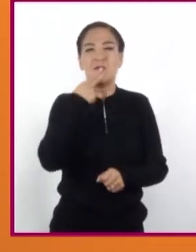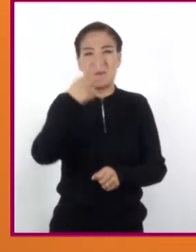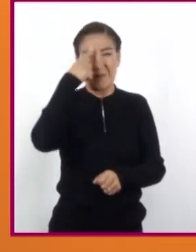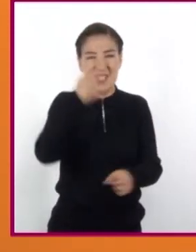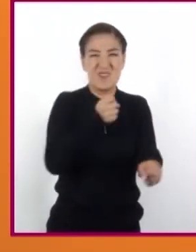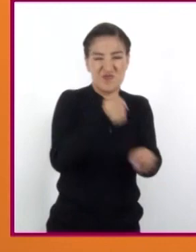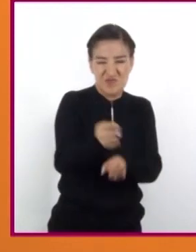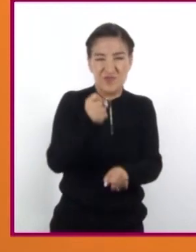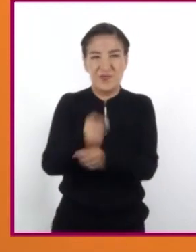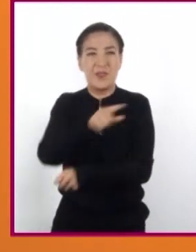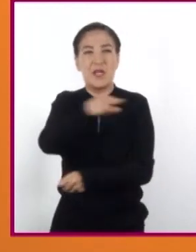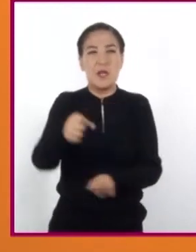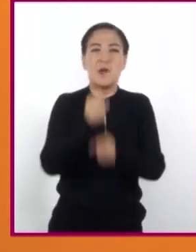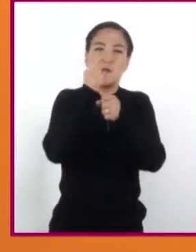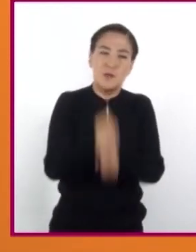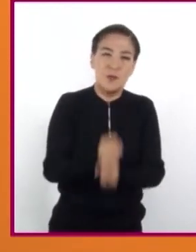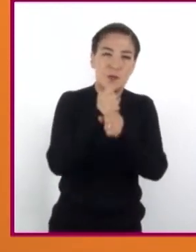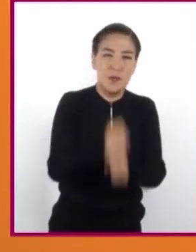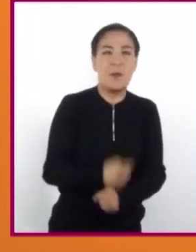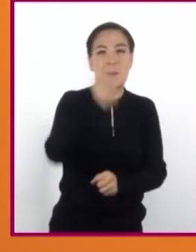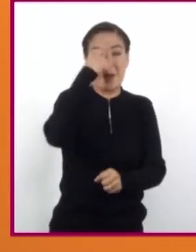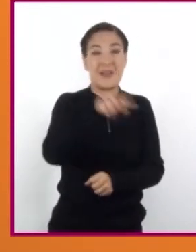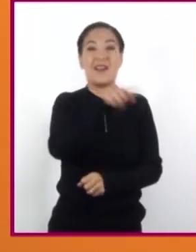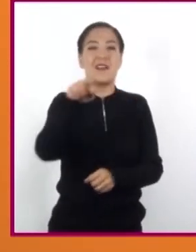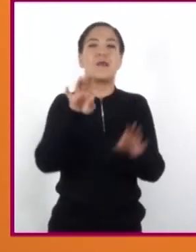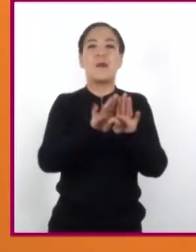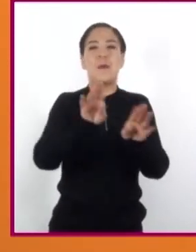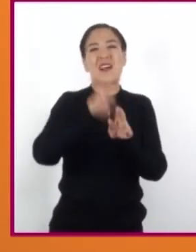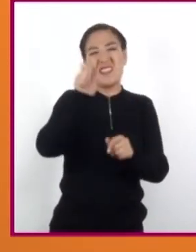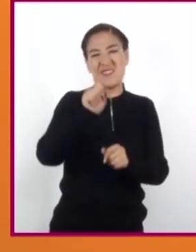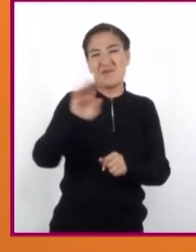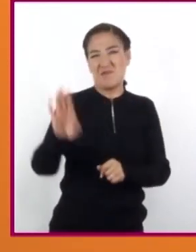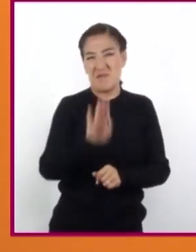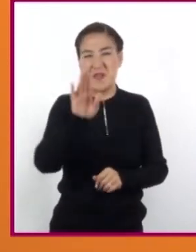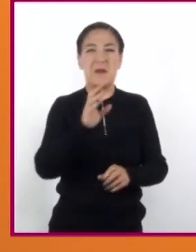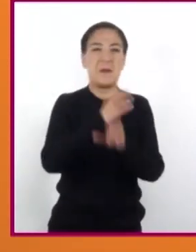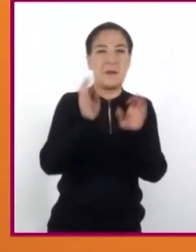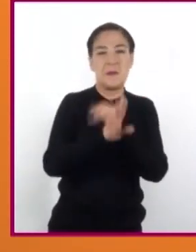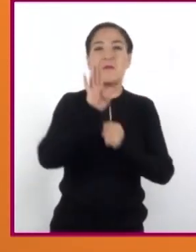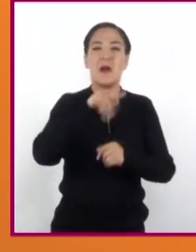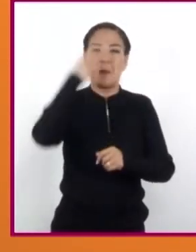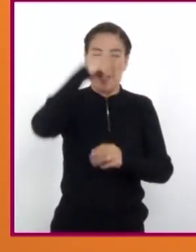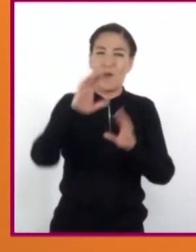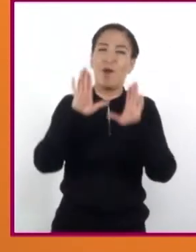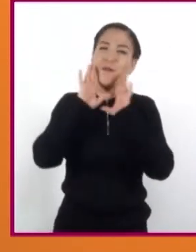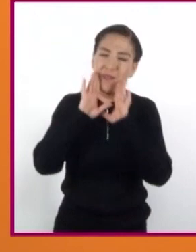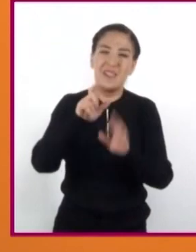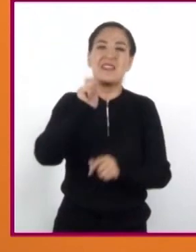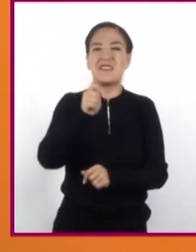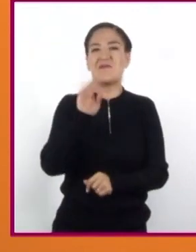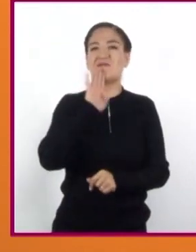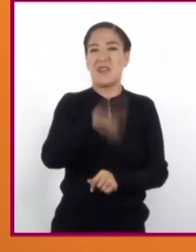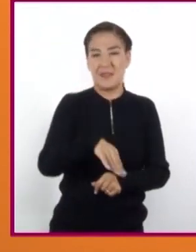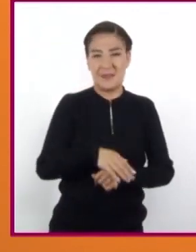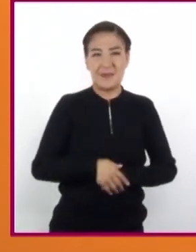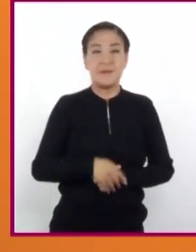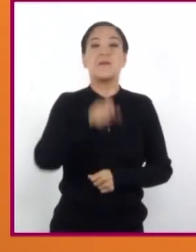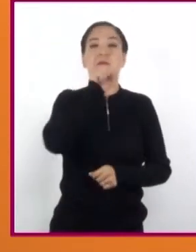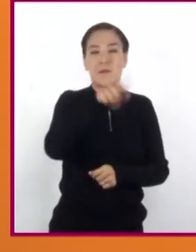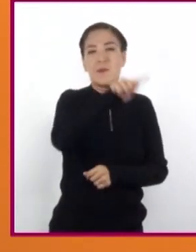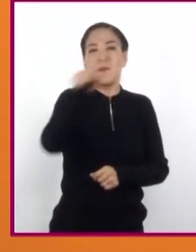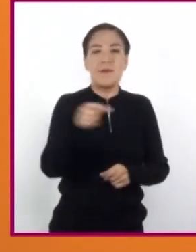Santo Oficio para lograr que los supuestos herejes confesaran su delito. Asimismo, qué sector de la